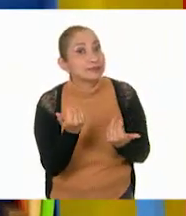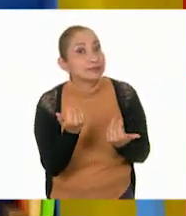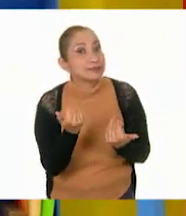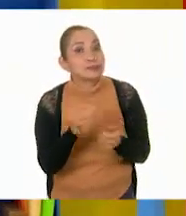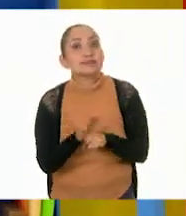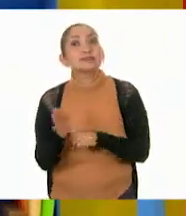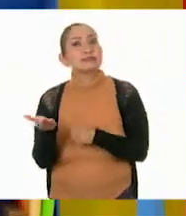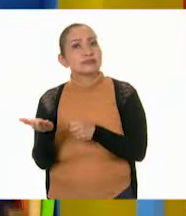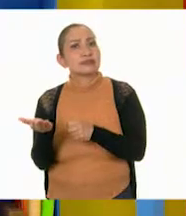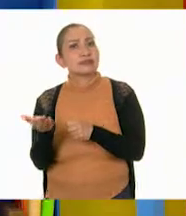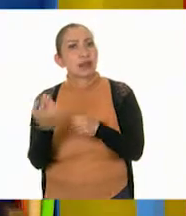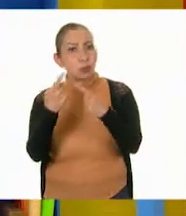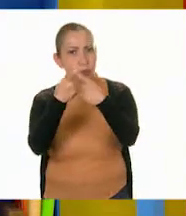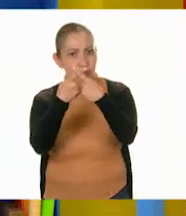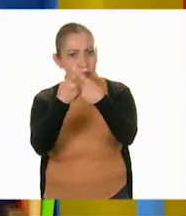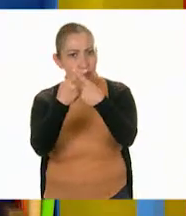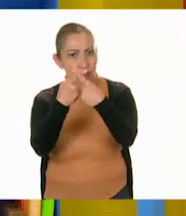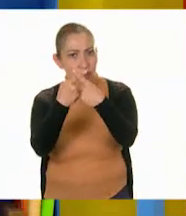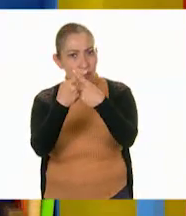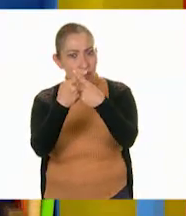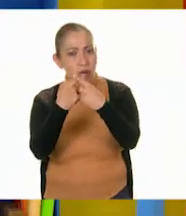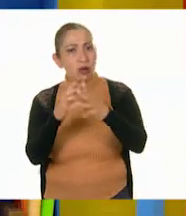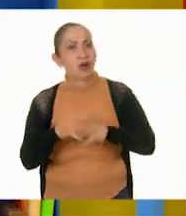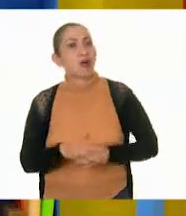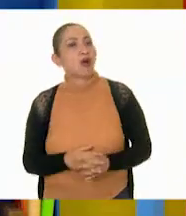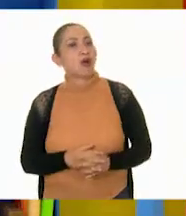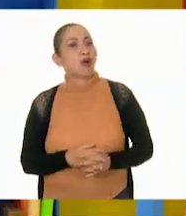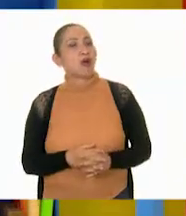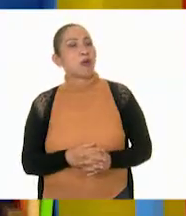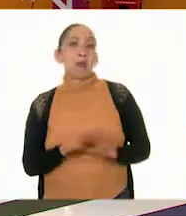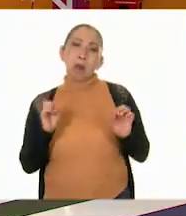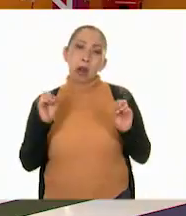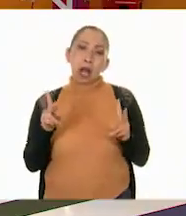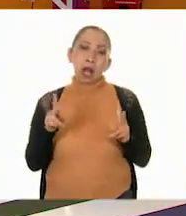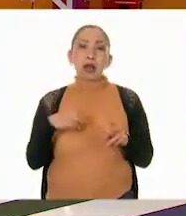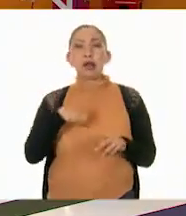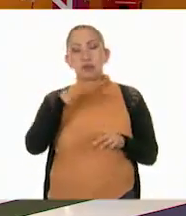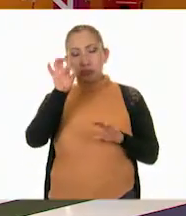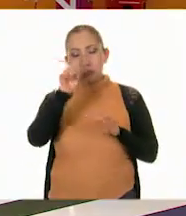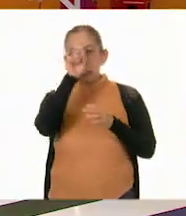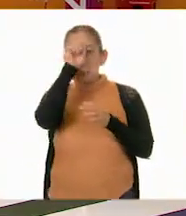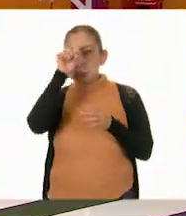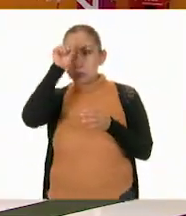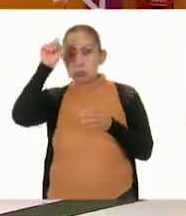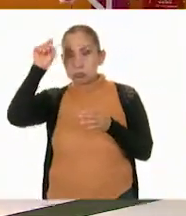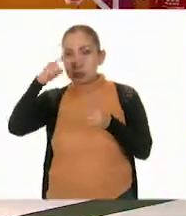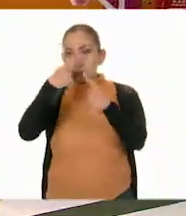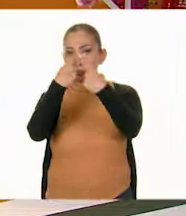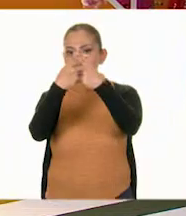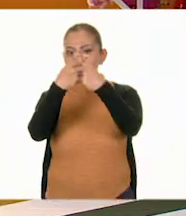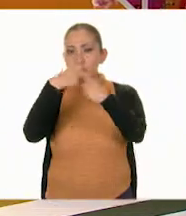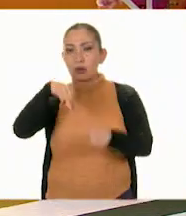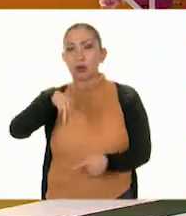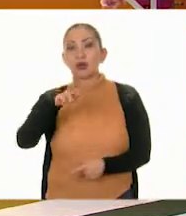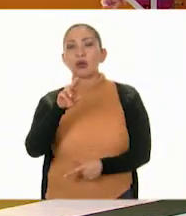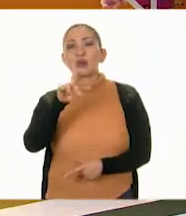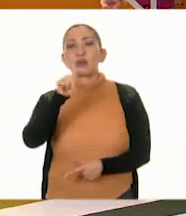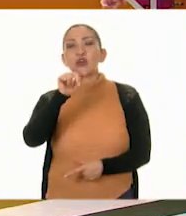¿Cuál? ¿Una multiplicación? ¿Multiplicación? Muy bien, vamos a poner multiplicación. Muy bien, vamos a ponerla. Ponemos